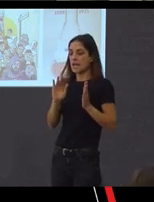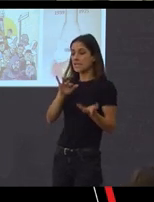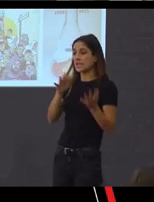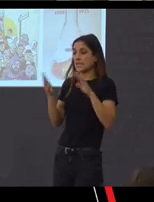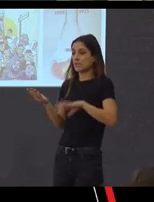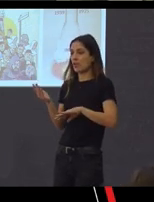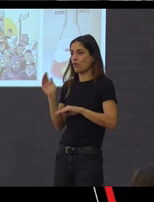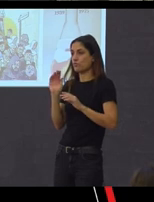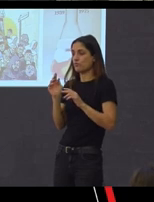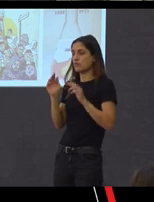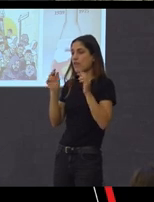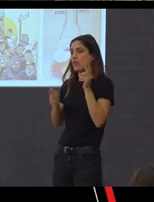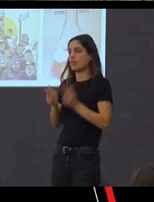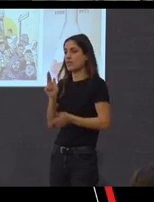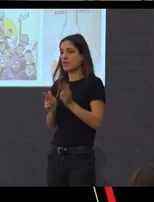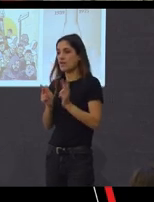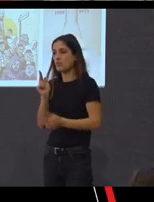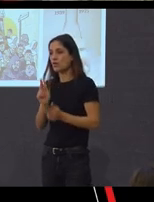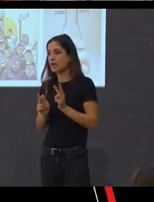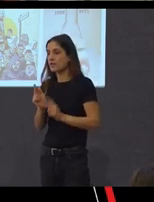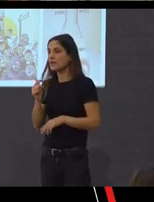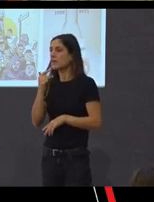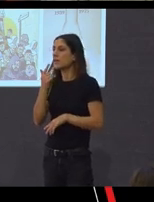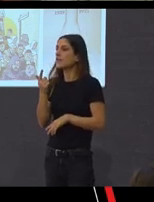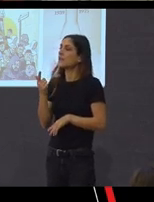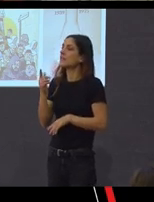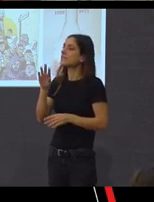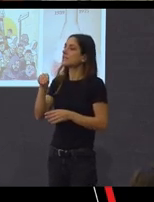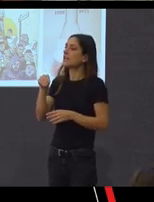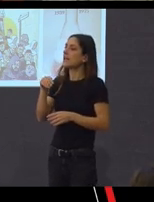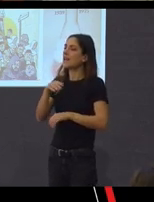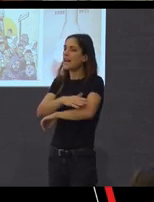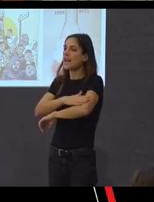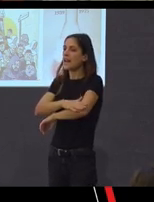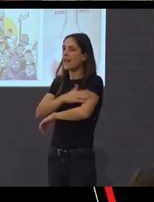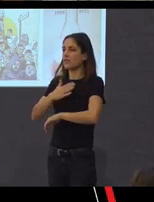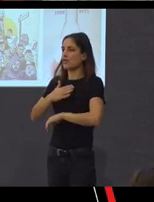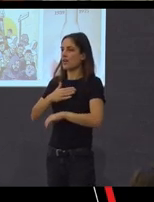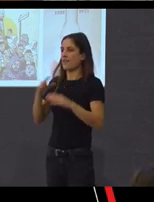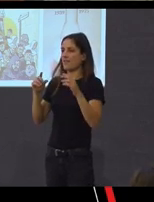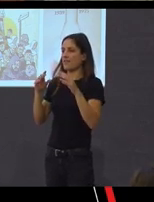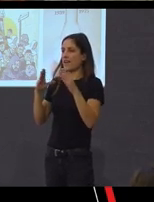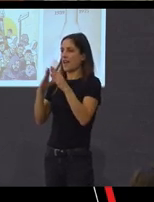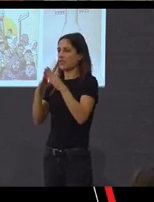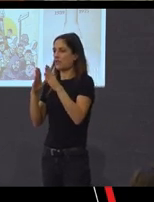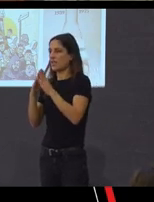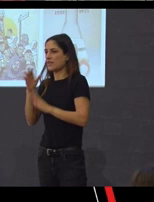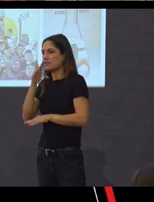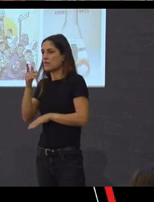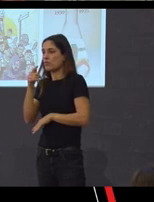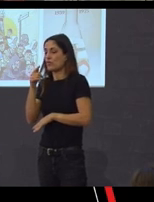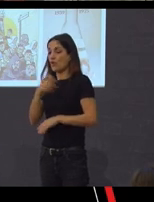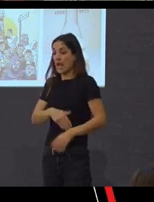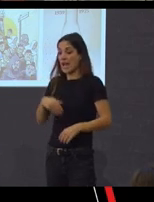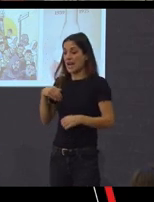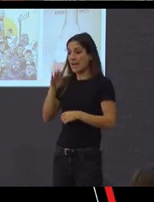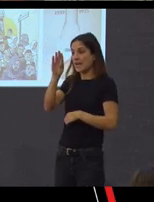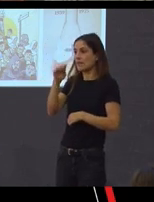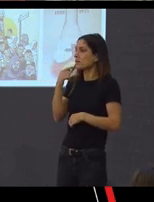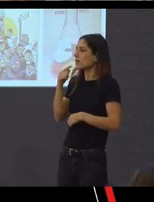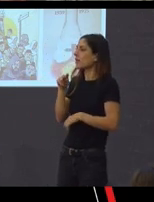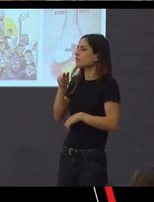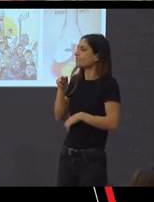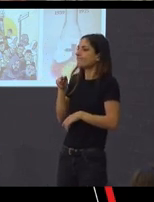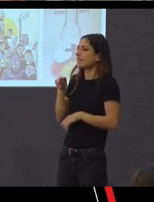é a construcción do mito do nacional-catolicismo, porque o réxime non se denominou nunca nacional-católico. Lembremos que o